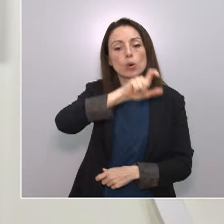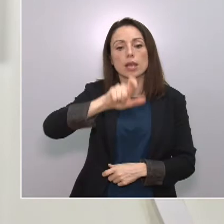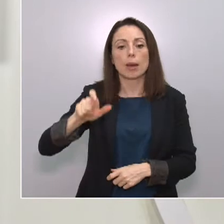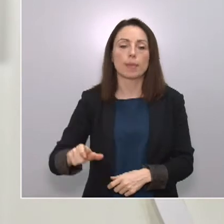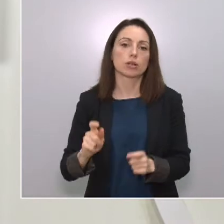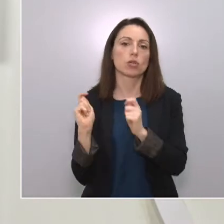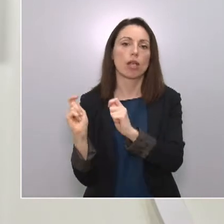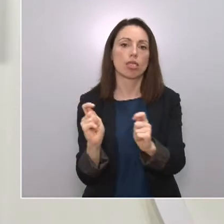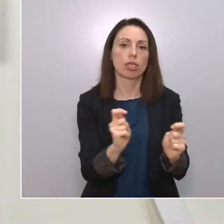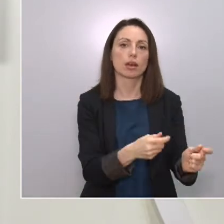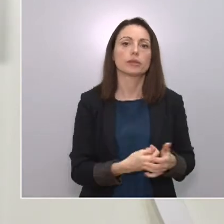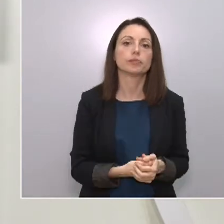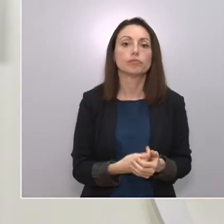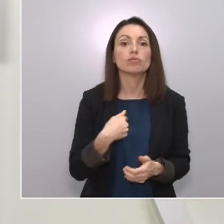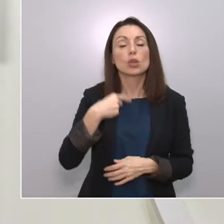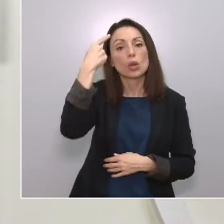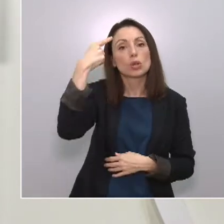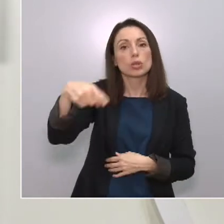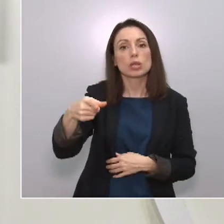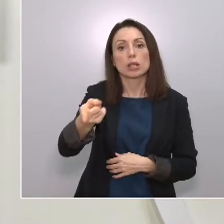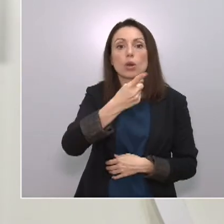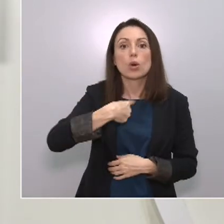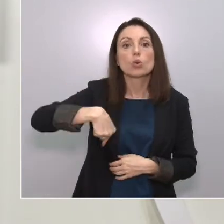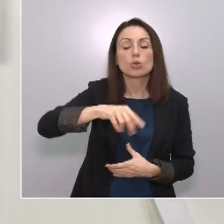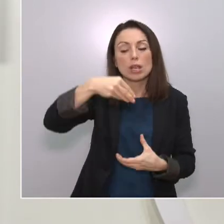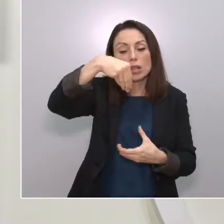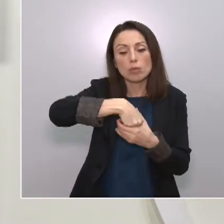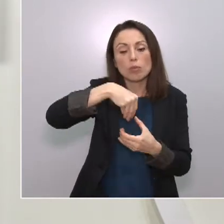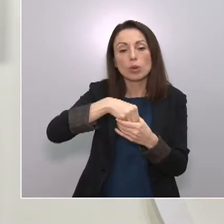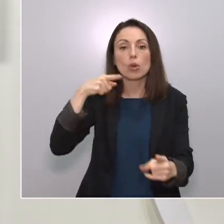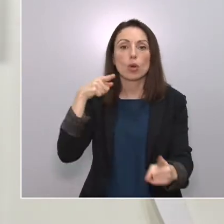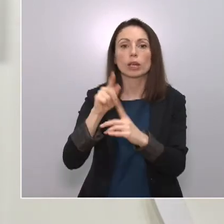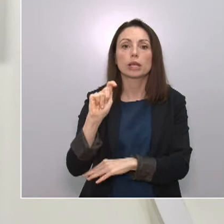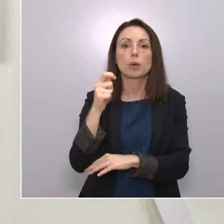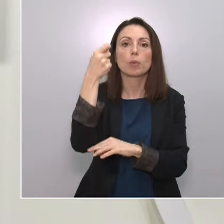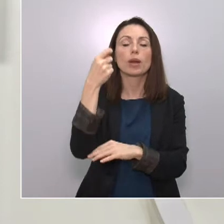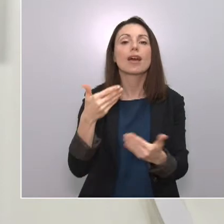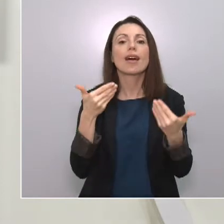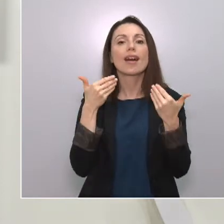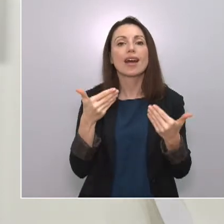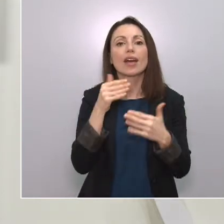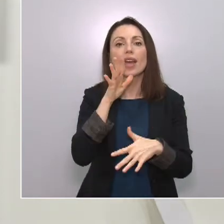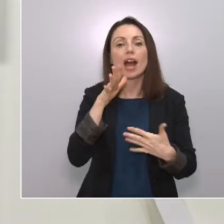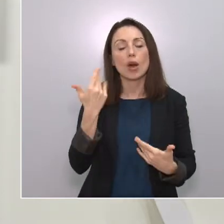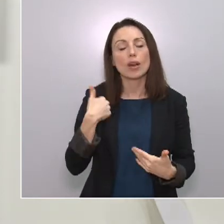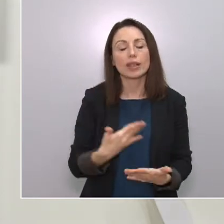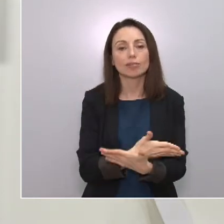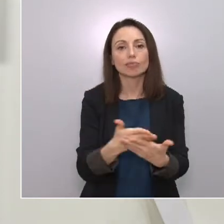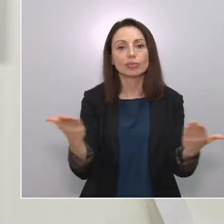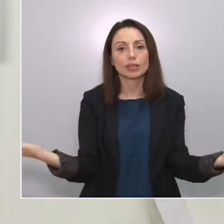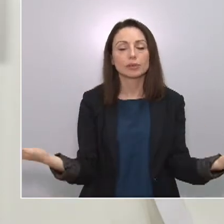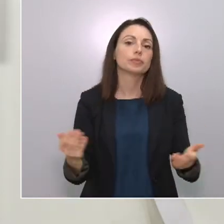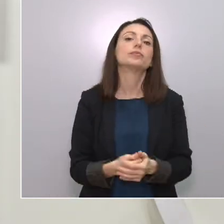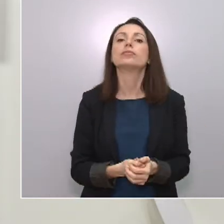personas. Sé que cuento con todos vosotros para conseguirlo. Muchas gracias y ahora sí, quedamos a